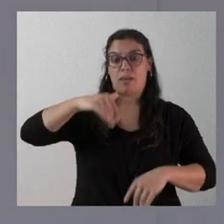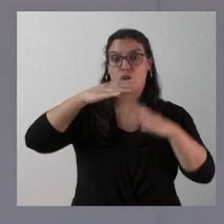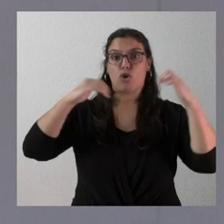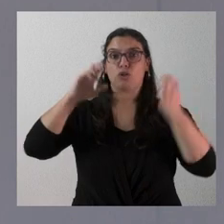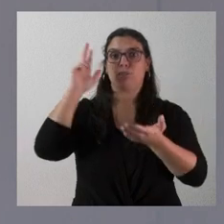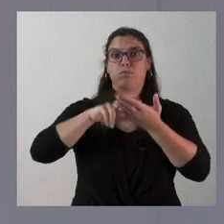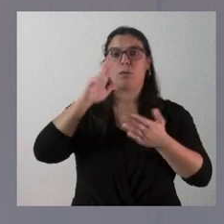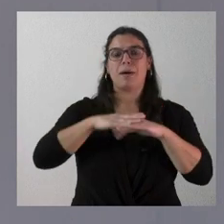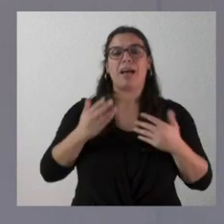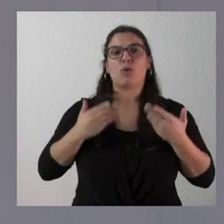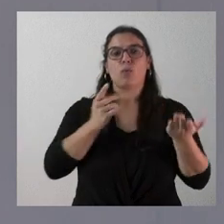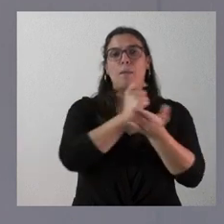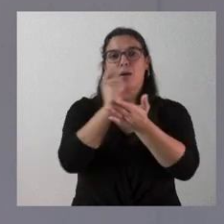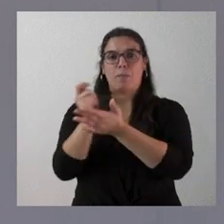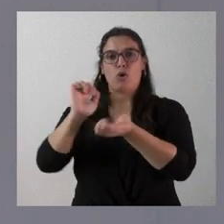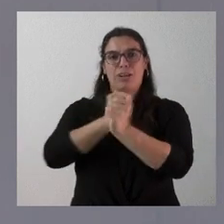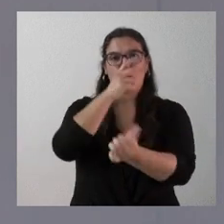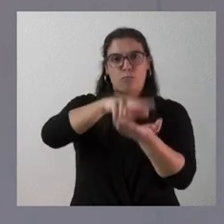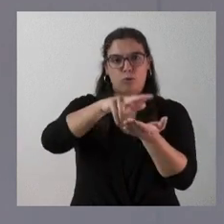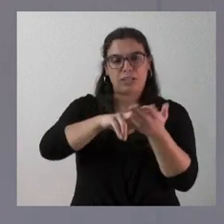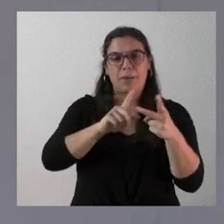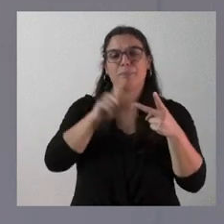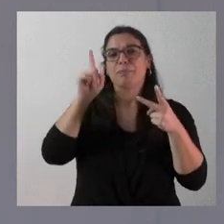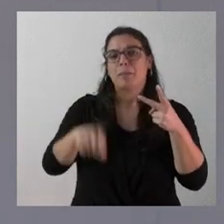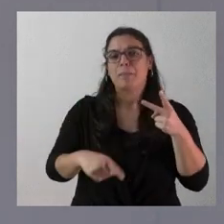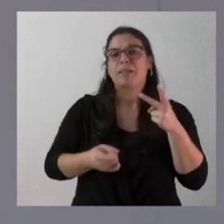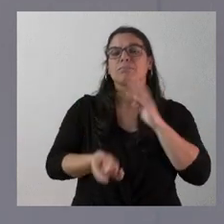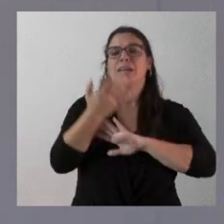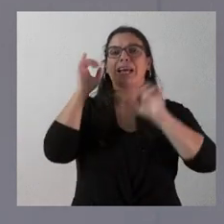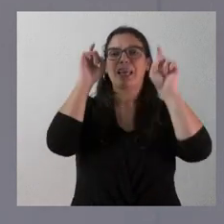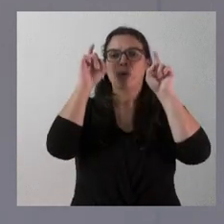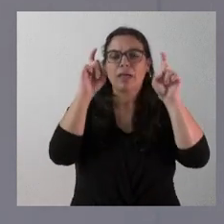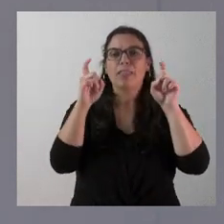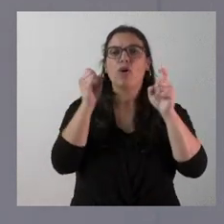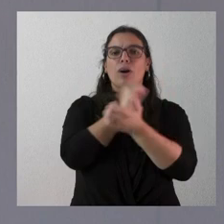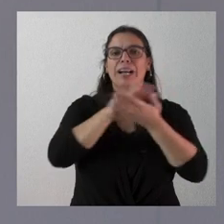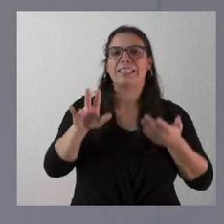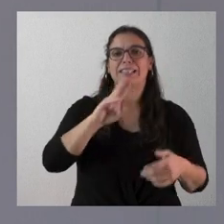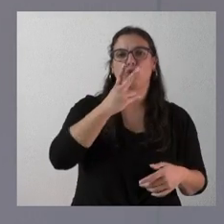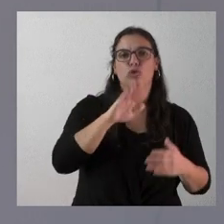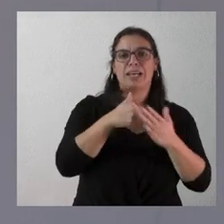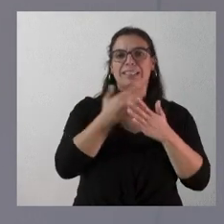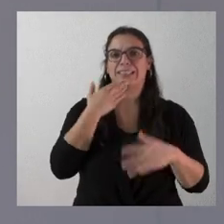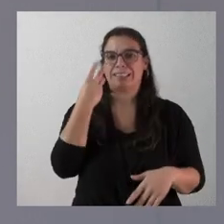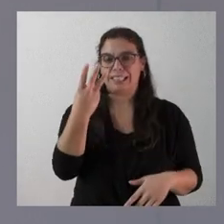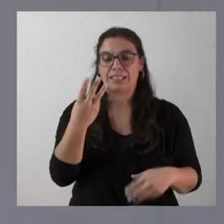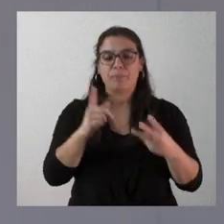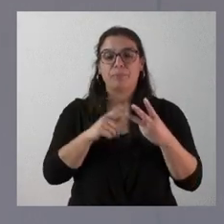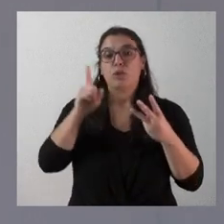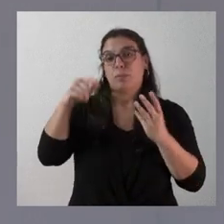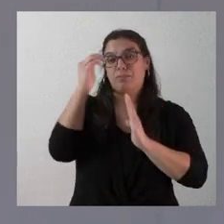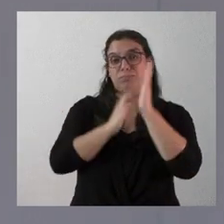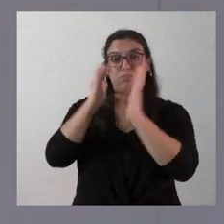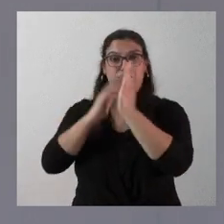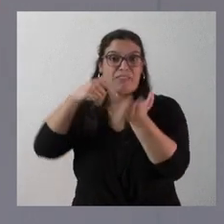Castilla y León para ayudar al pago de créditos hipotecarios la puesta en marcha de la educación de dos a tres años o también las deducciones fiscales que ustedes